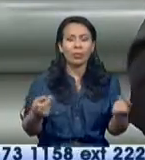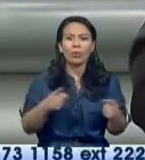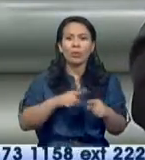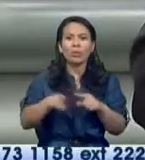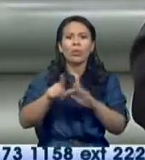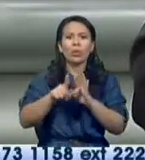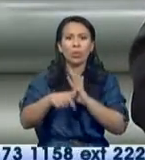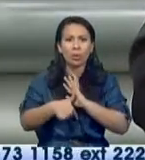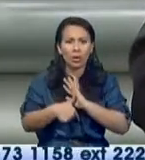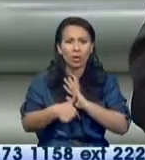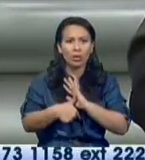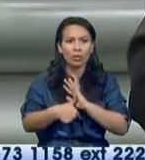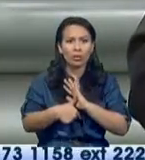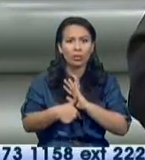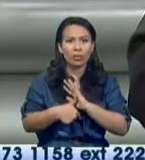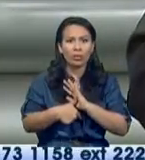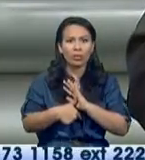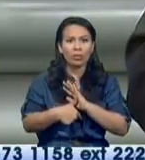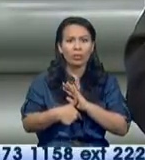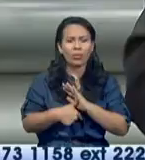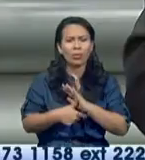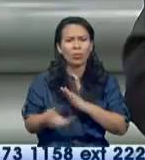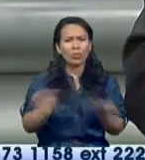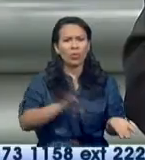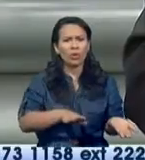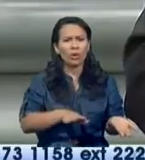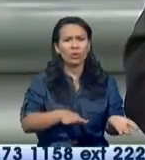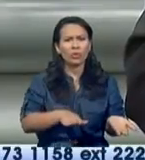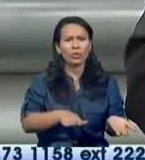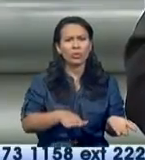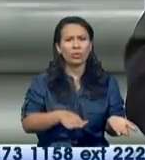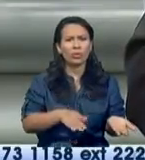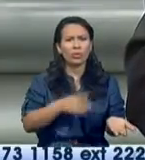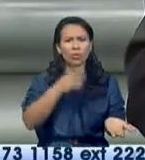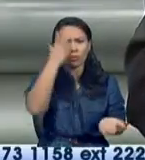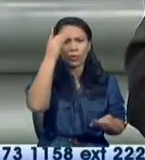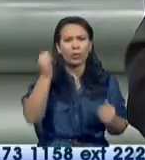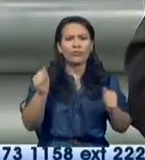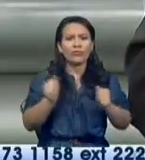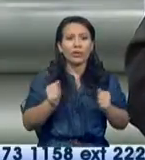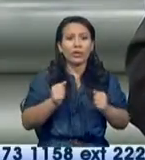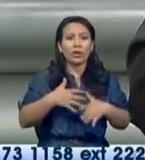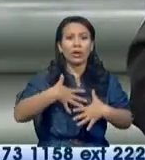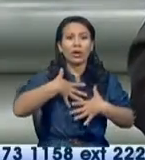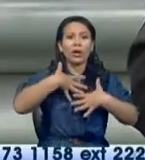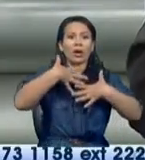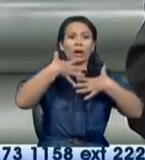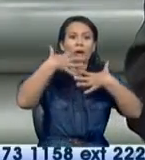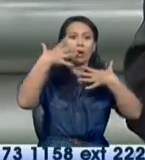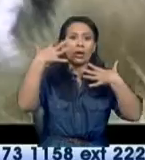ello, aparentemente habría muerto de hipotermia. Veamos.